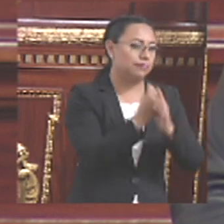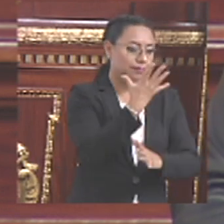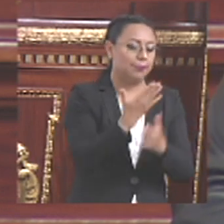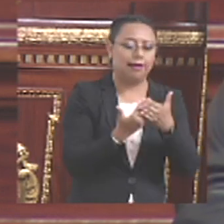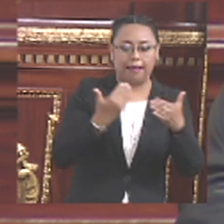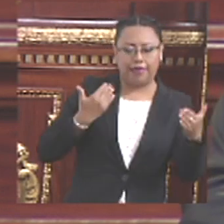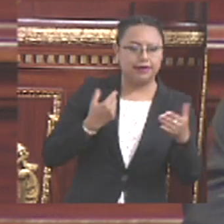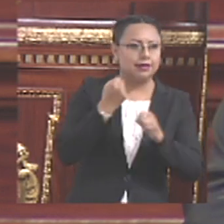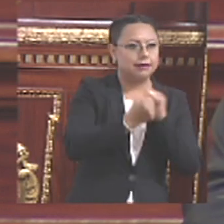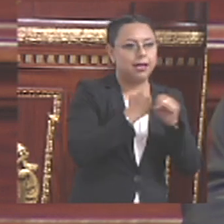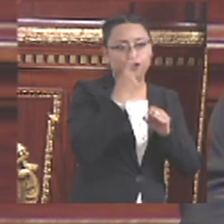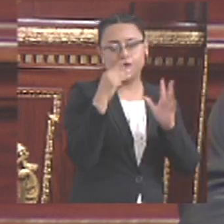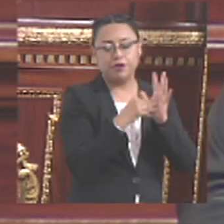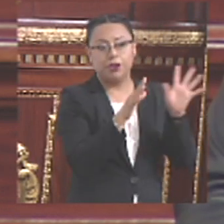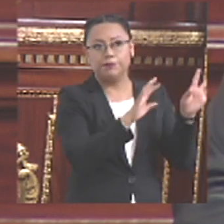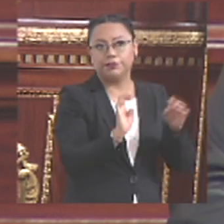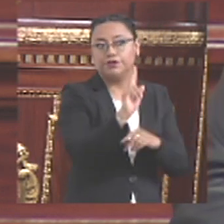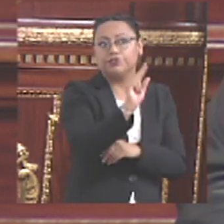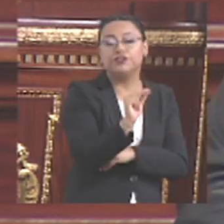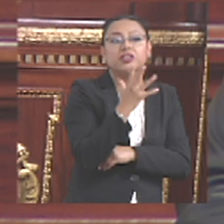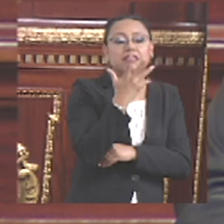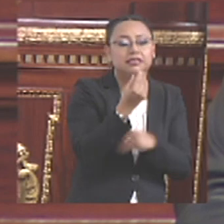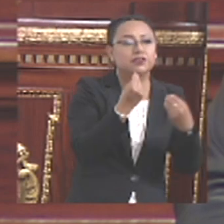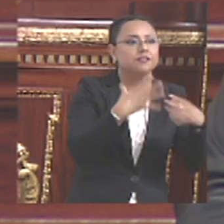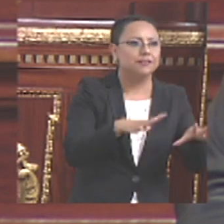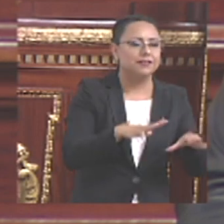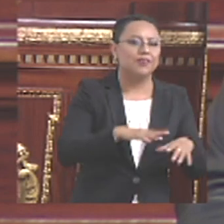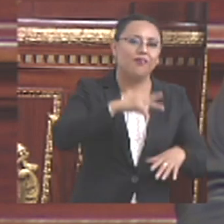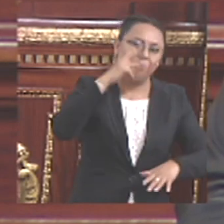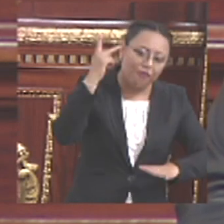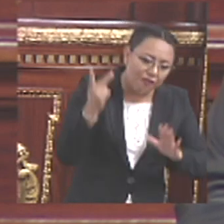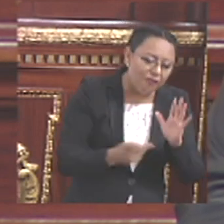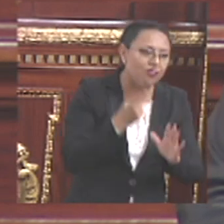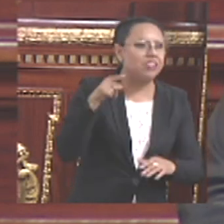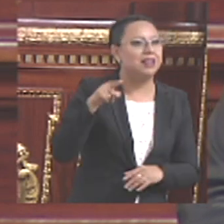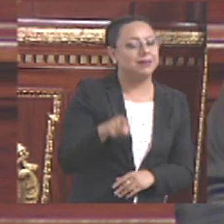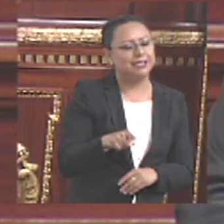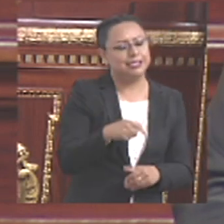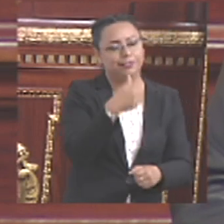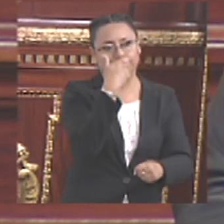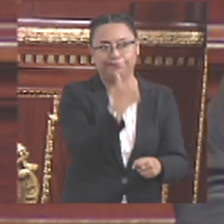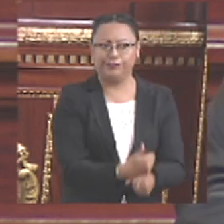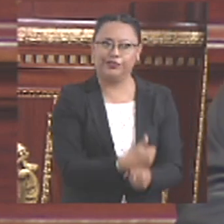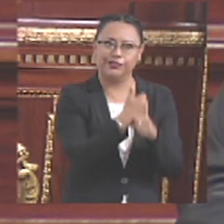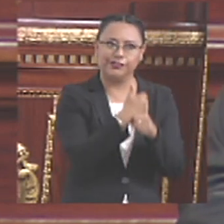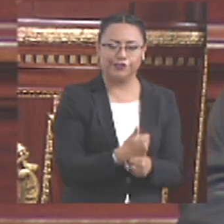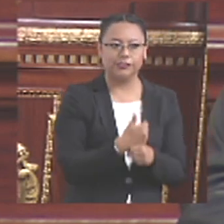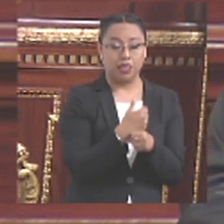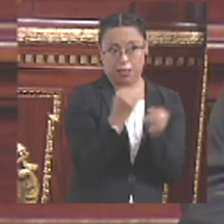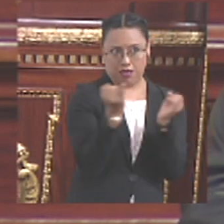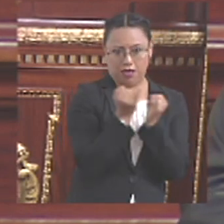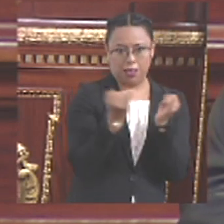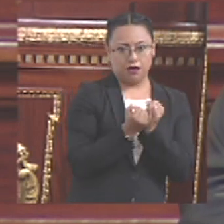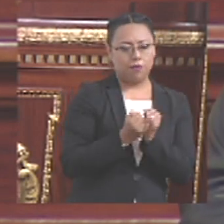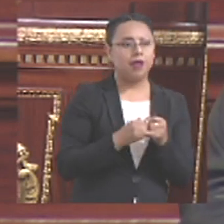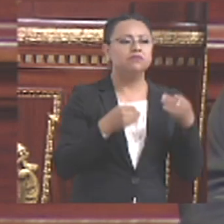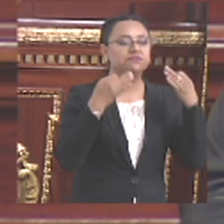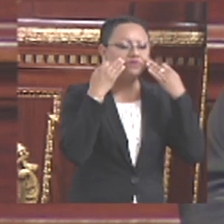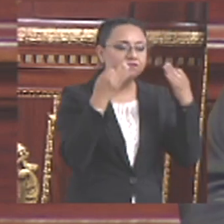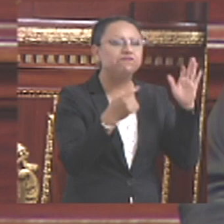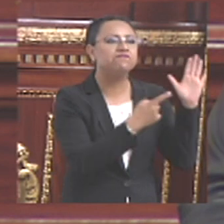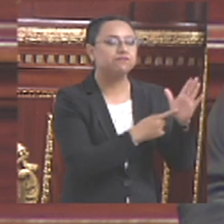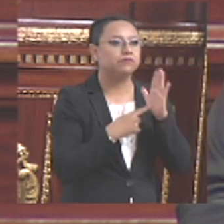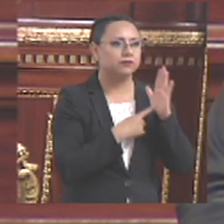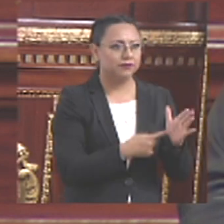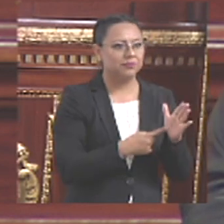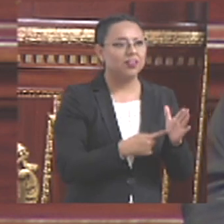en 1985, volvieron a sufrir daños. También evidenció las omisiones que las